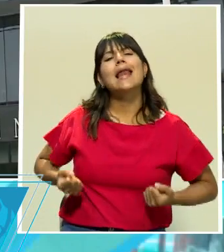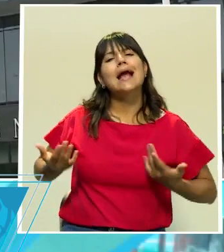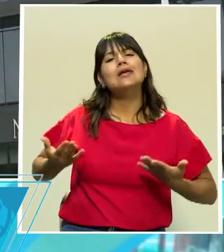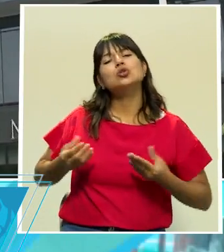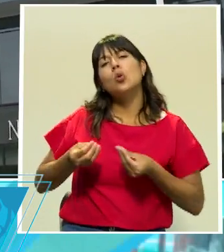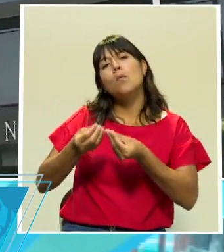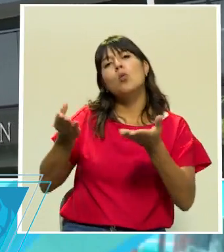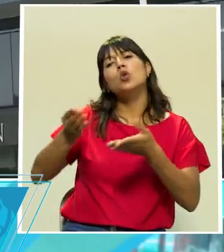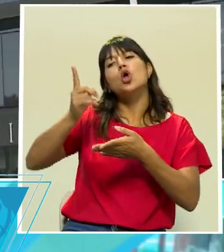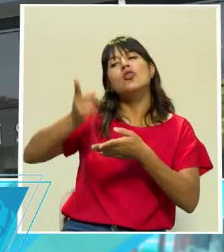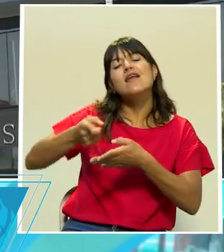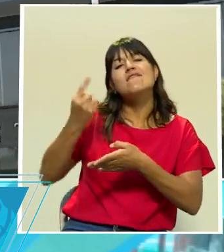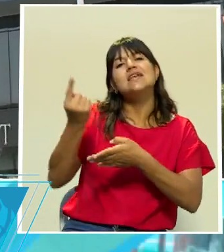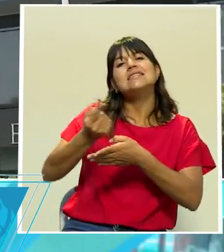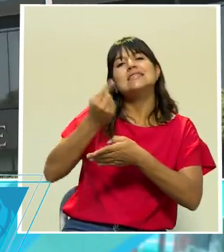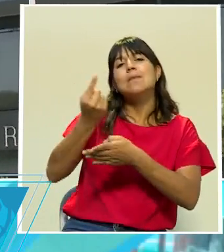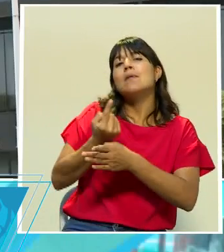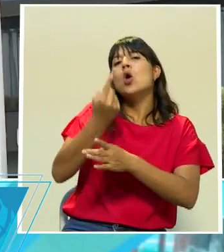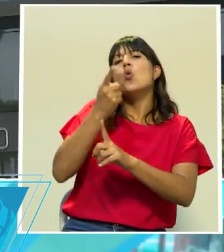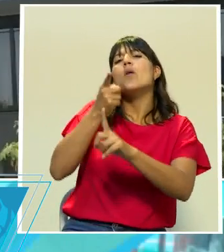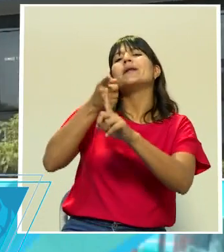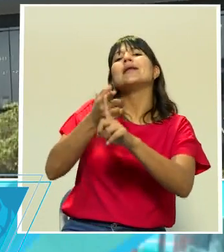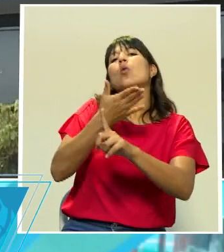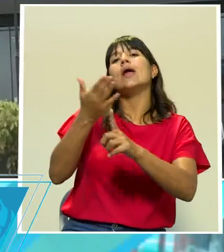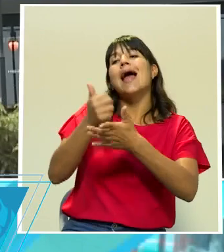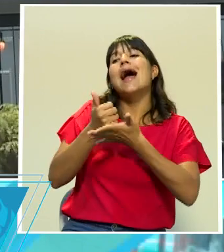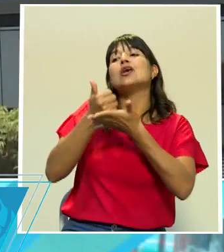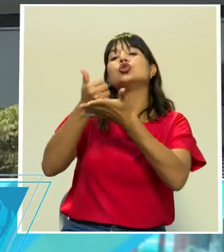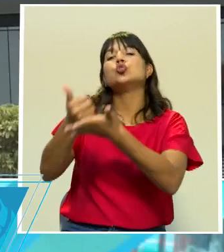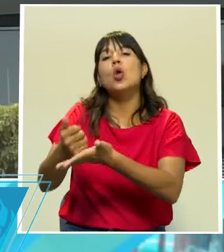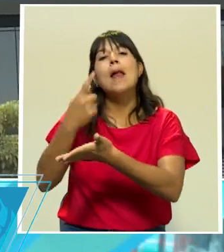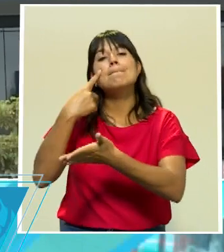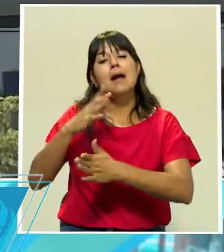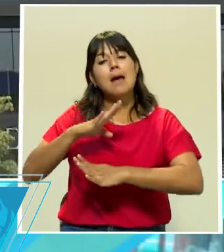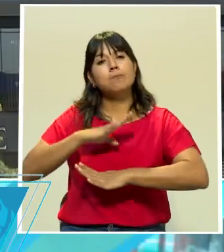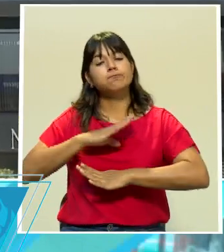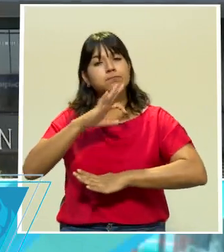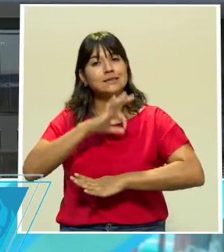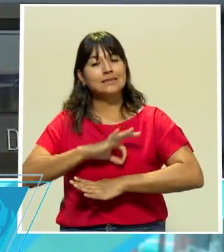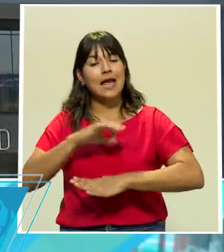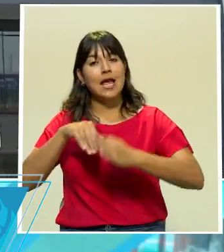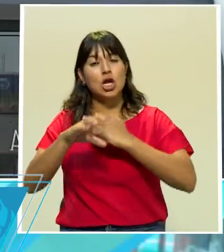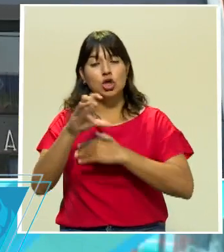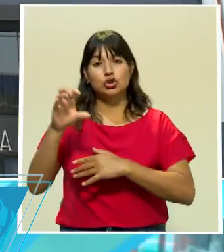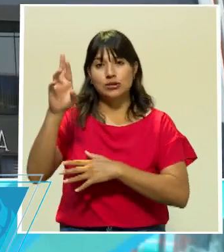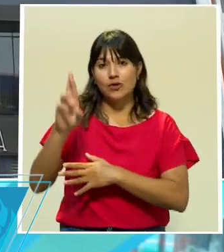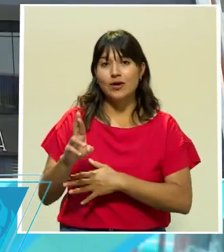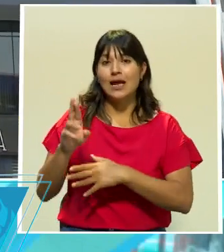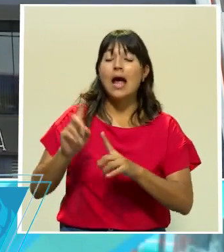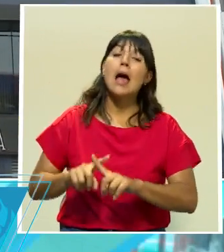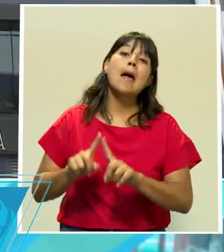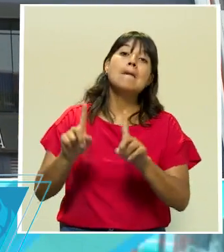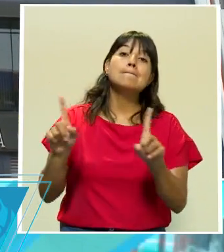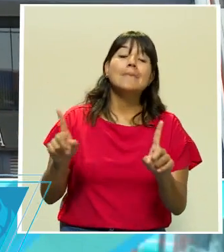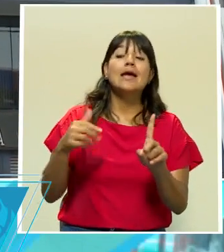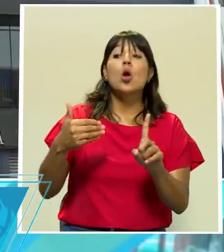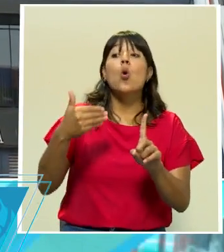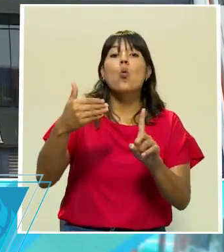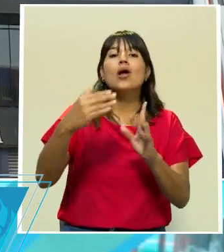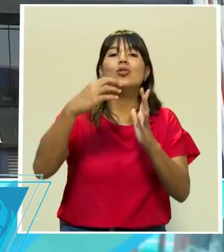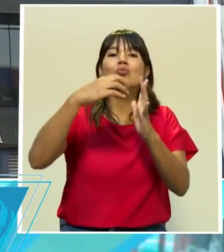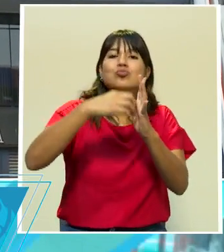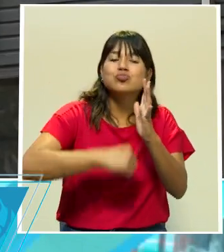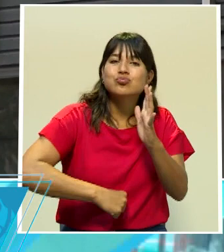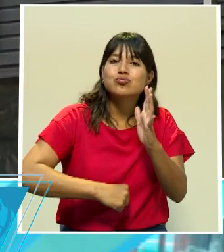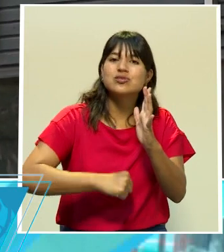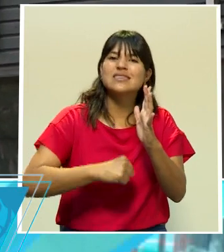país. Sin embargo, el peso de la deuda pública tiene efectos no deseados, como es el estrujar